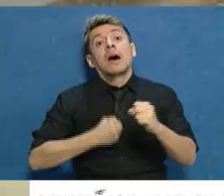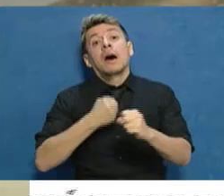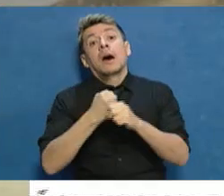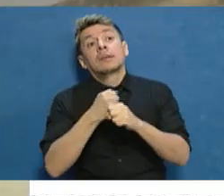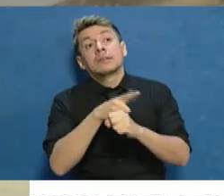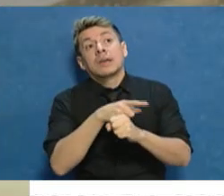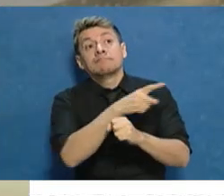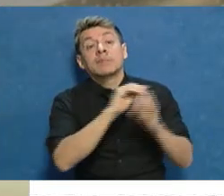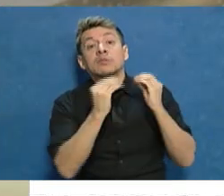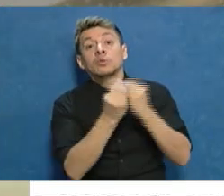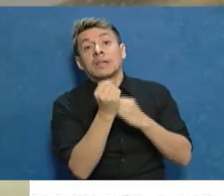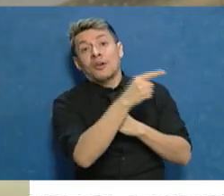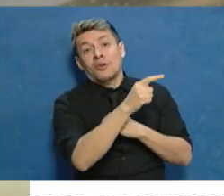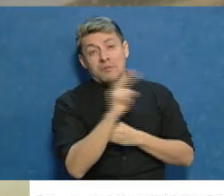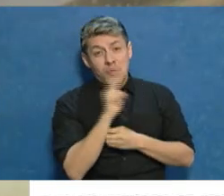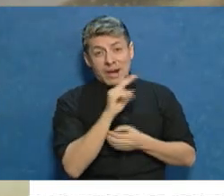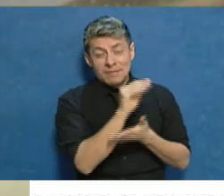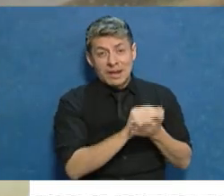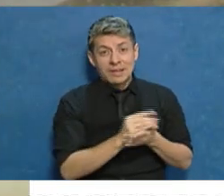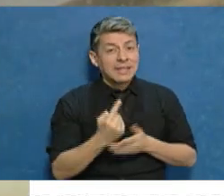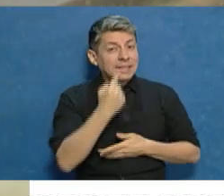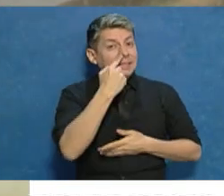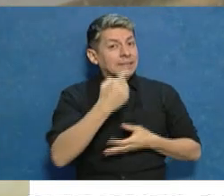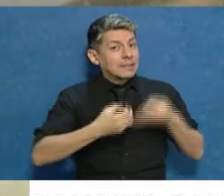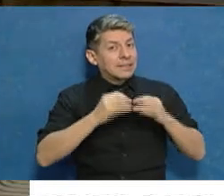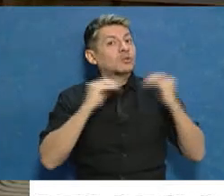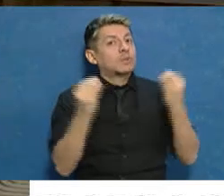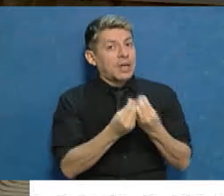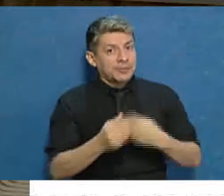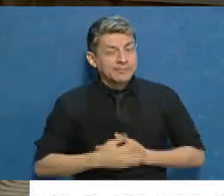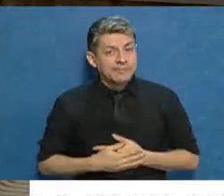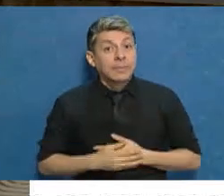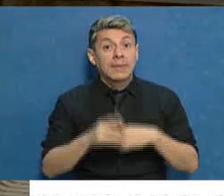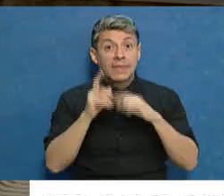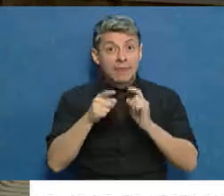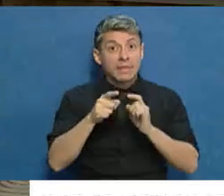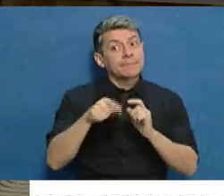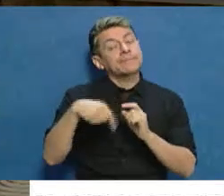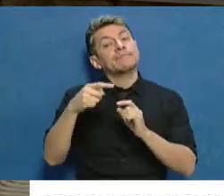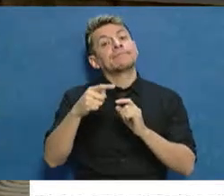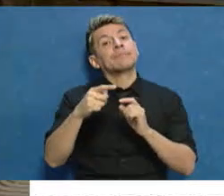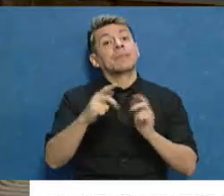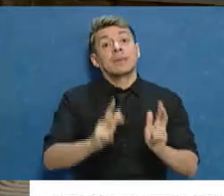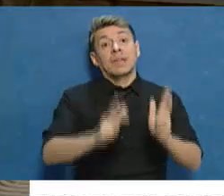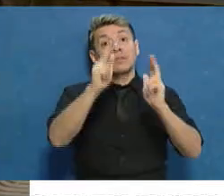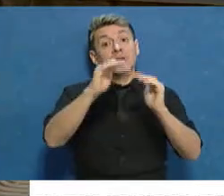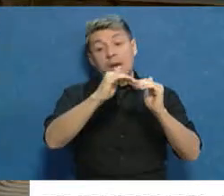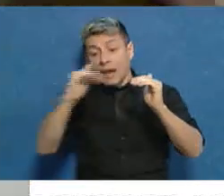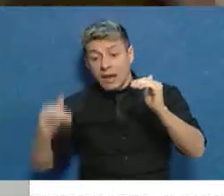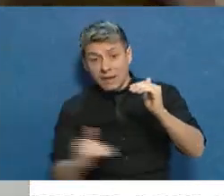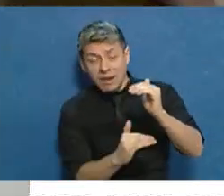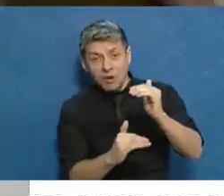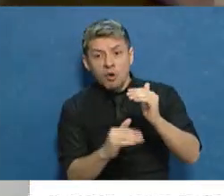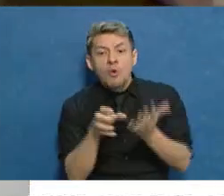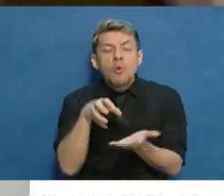ya le han hecho a este auxiliar. También hemos desalojado acá en la planta baja toda la unidad